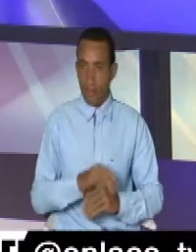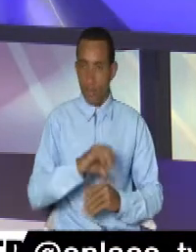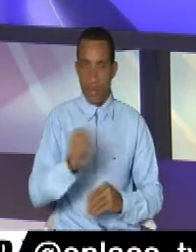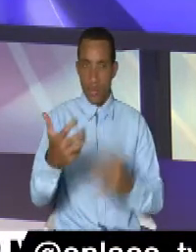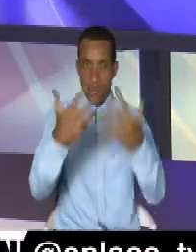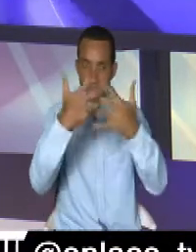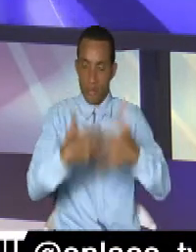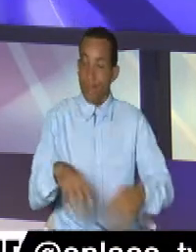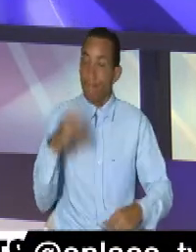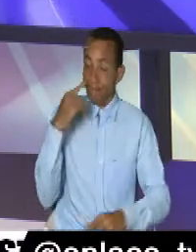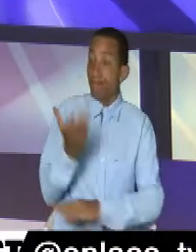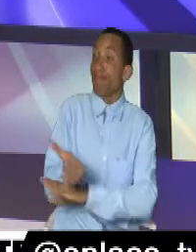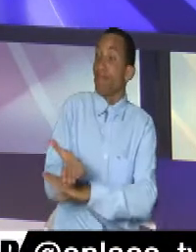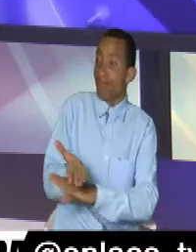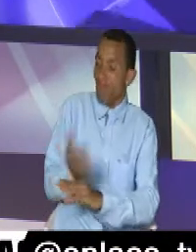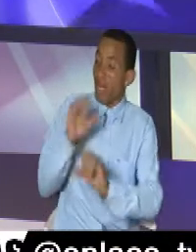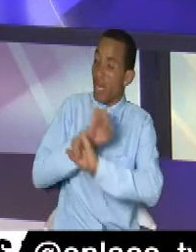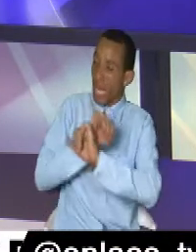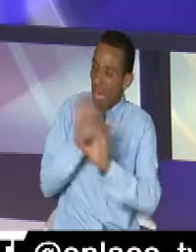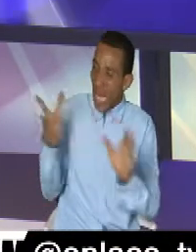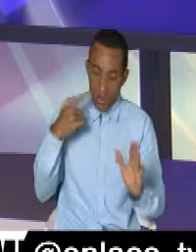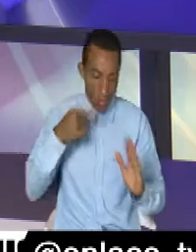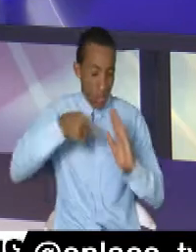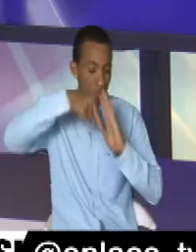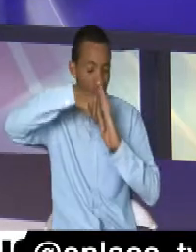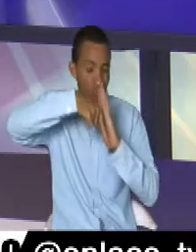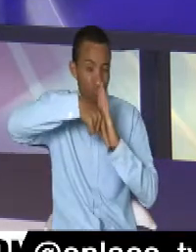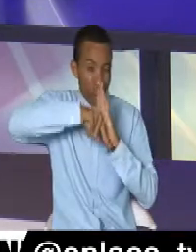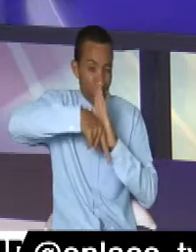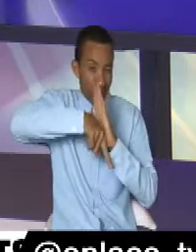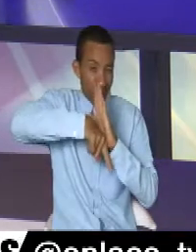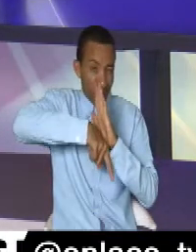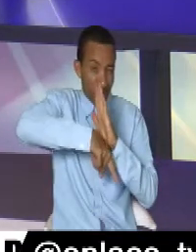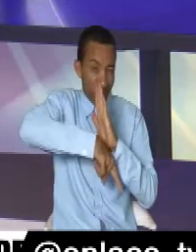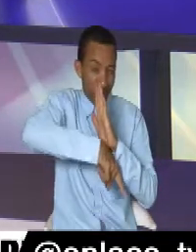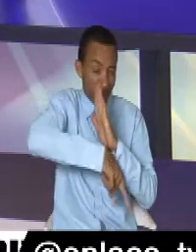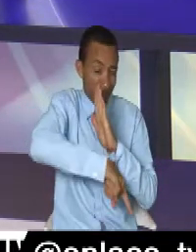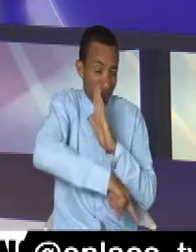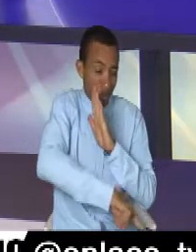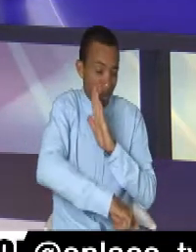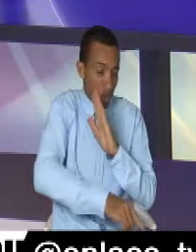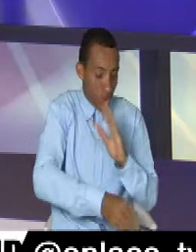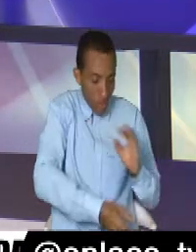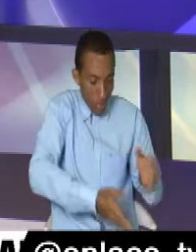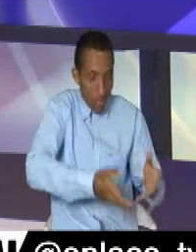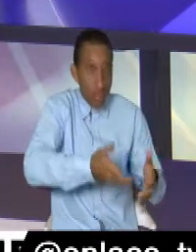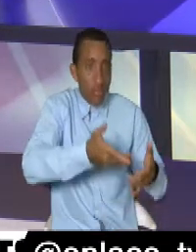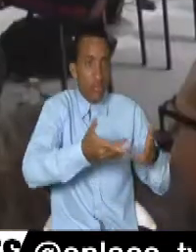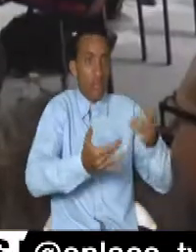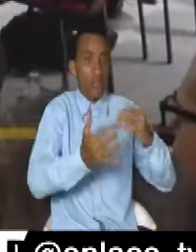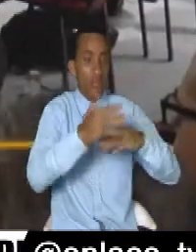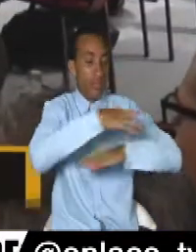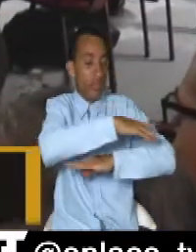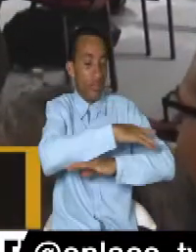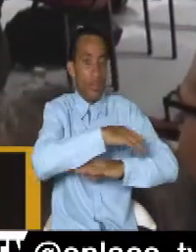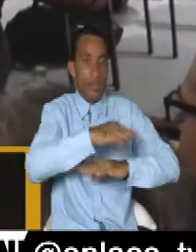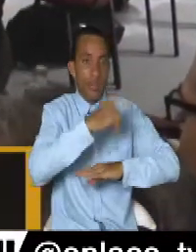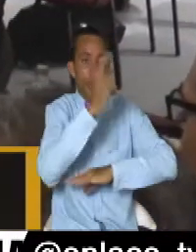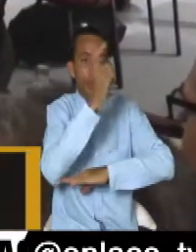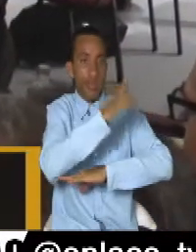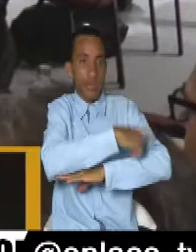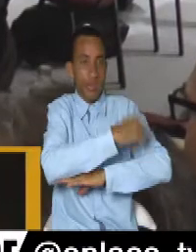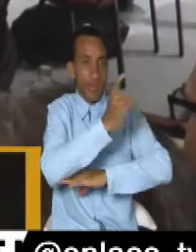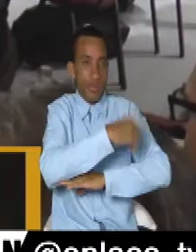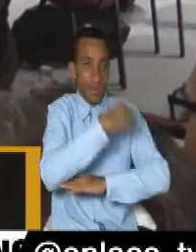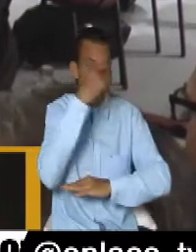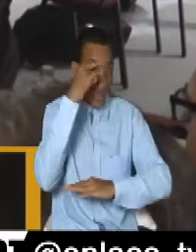yacimientos no convencionales que se realizará en Barrancabermeja. Así lo dio a conocer su presidente, Moisés Baro. Conociendo de la importancia del